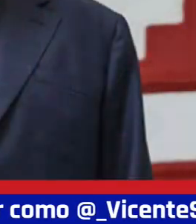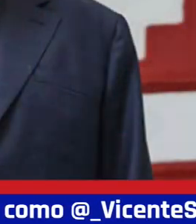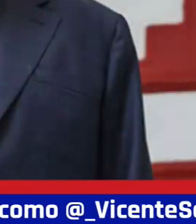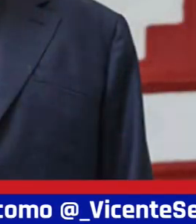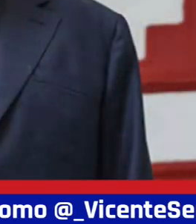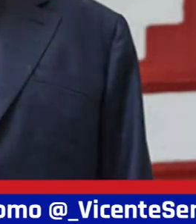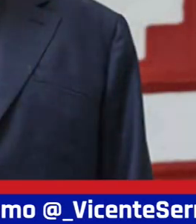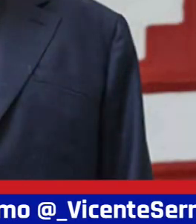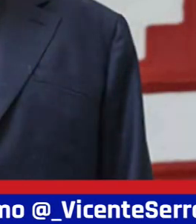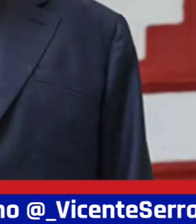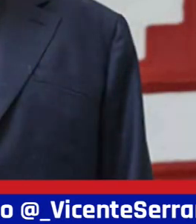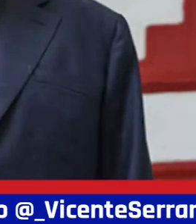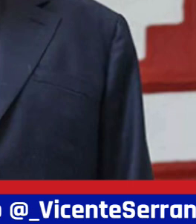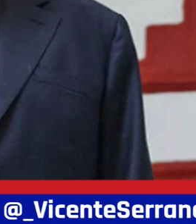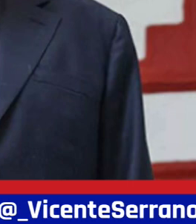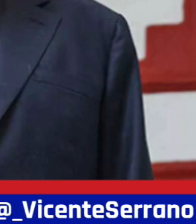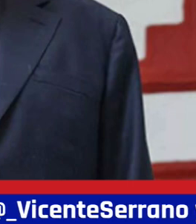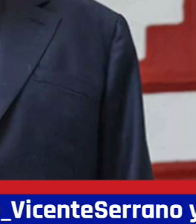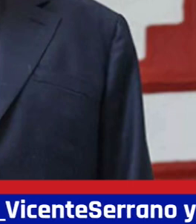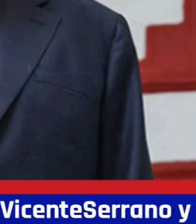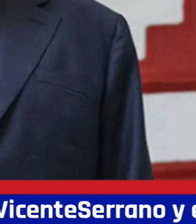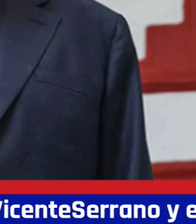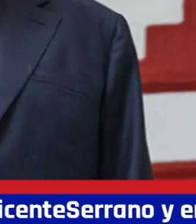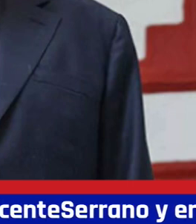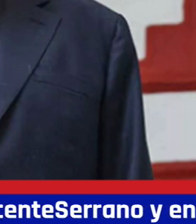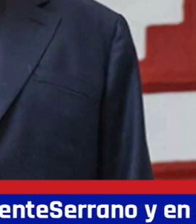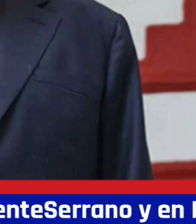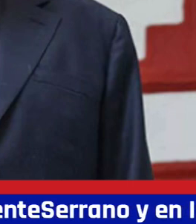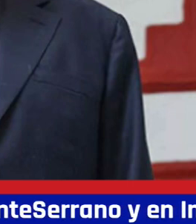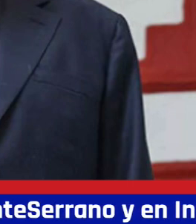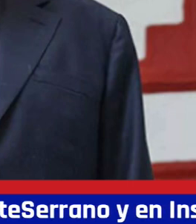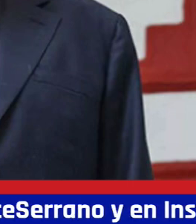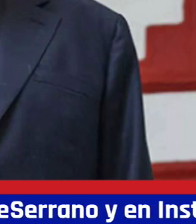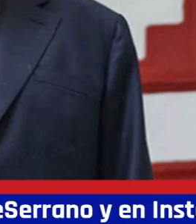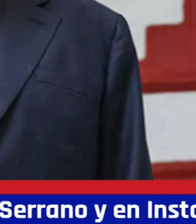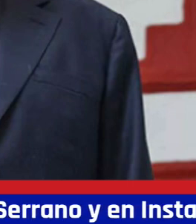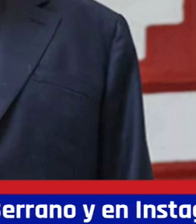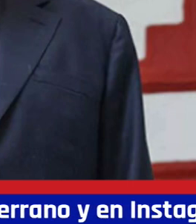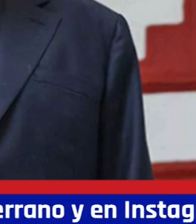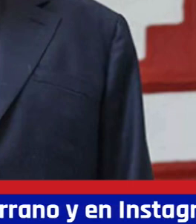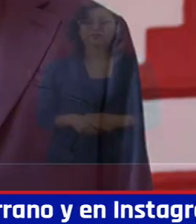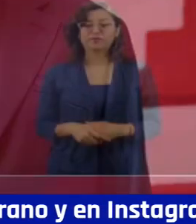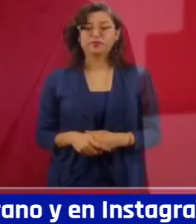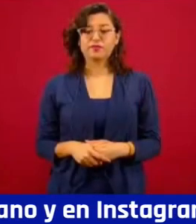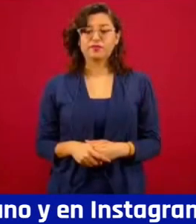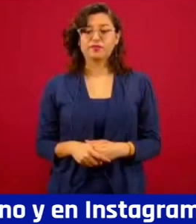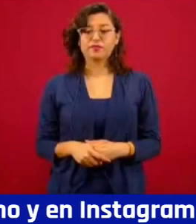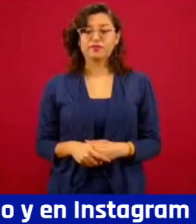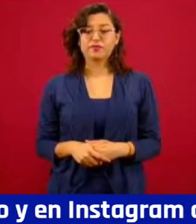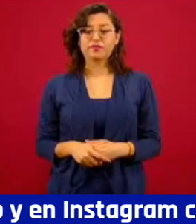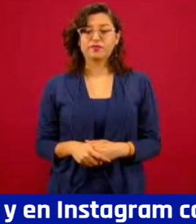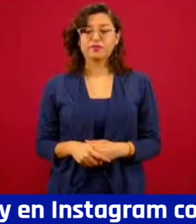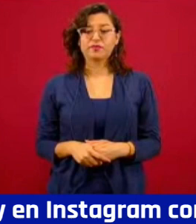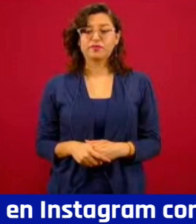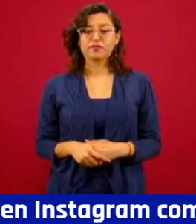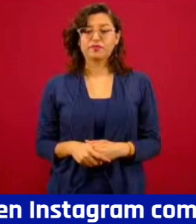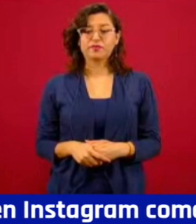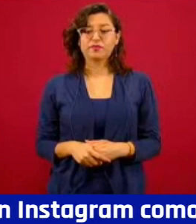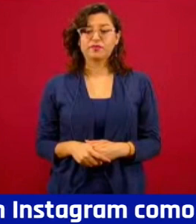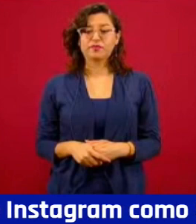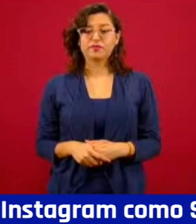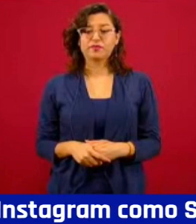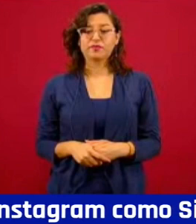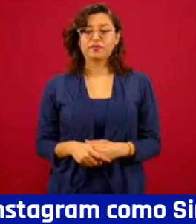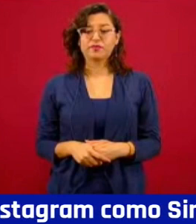Sabemos claramente que son varios casos los que se han venido analizando dentro de todo este